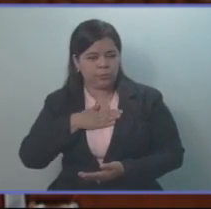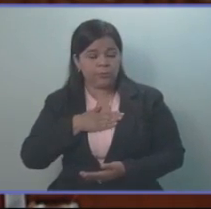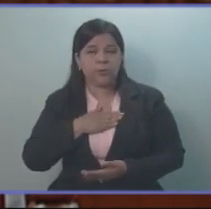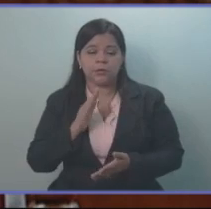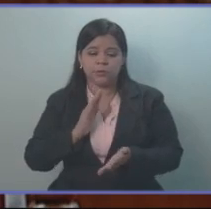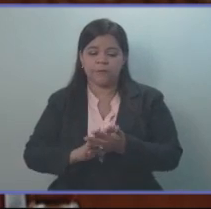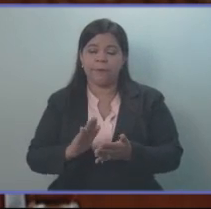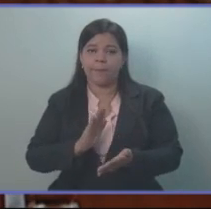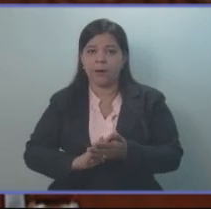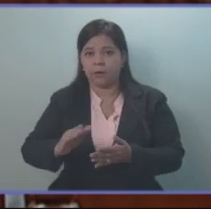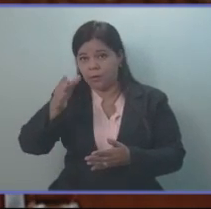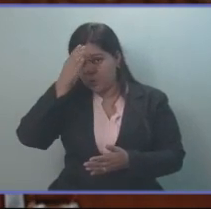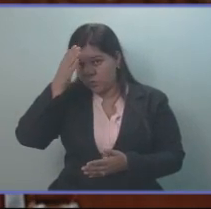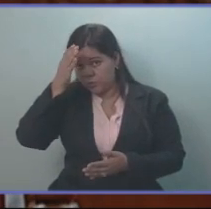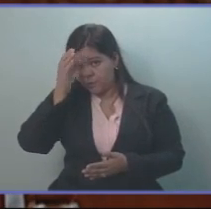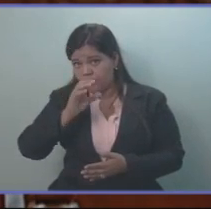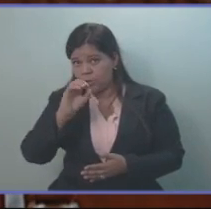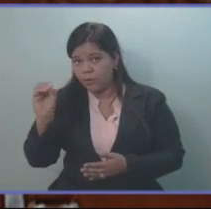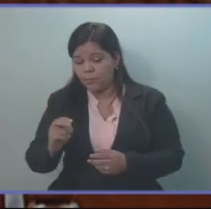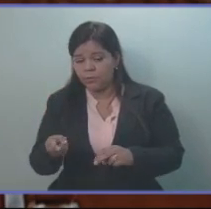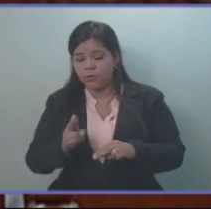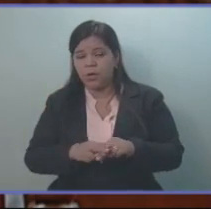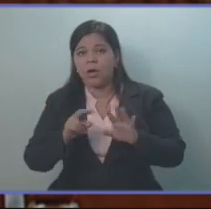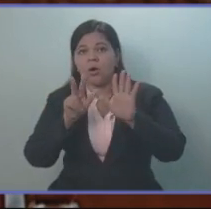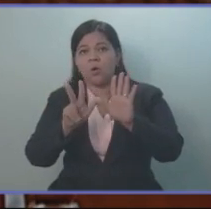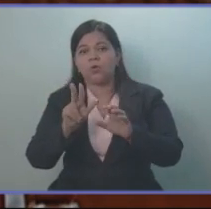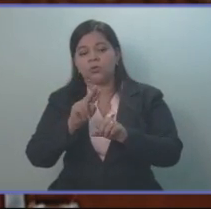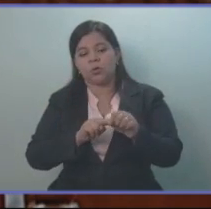pagará en concepto de tasa